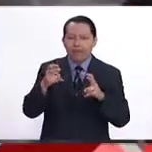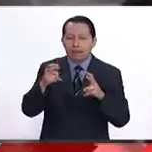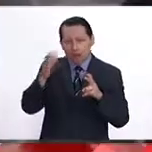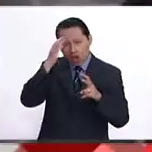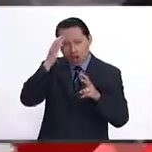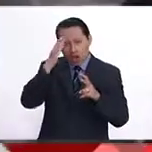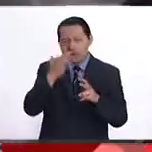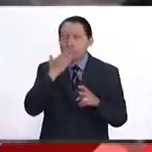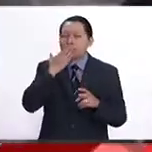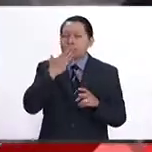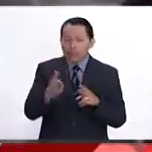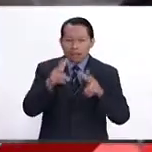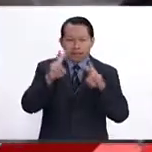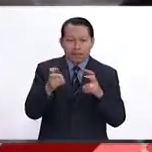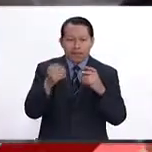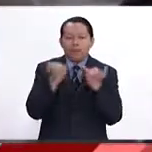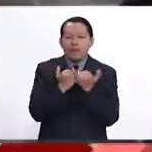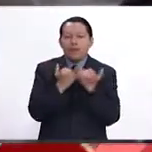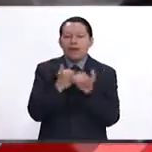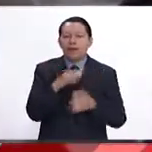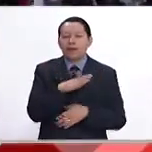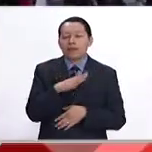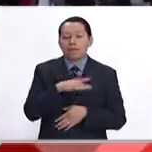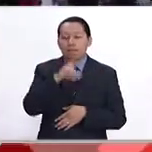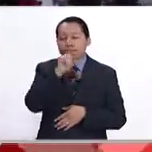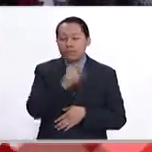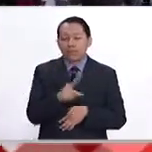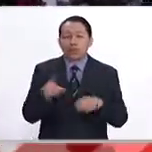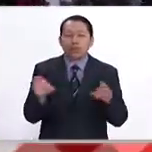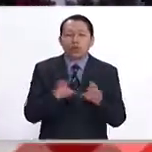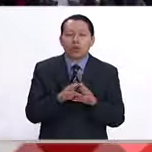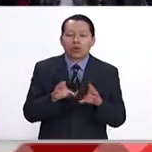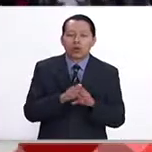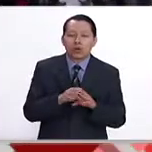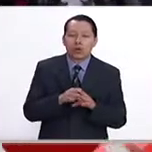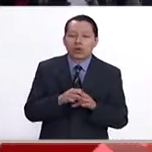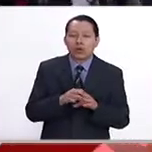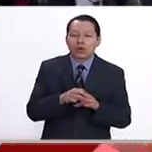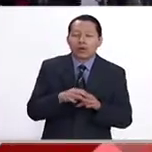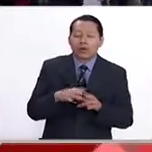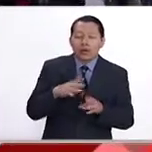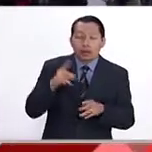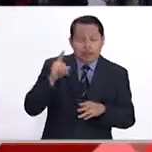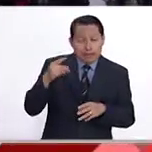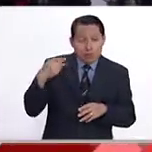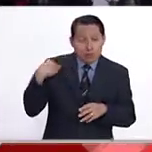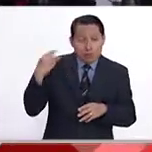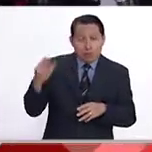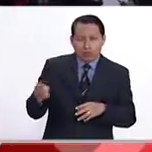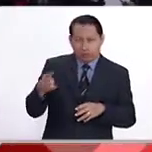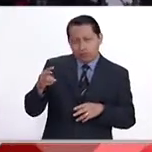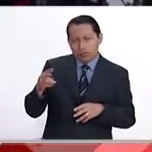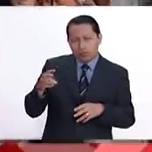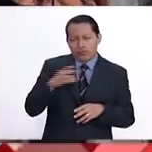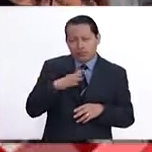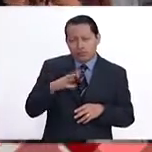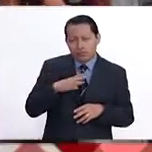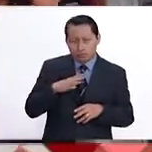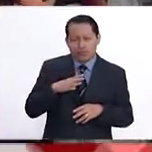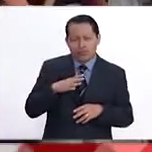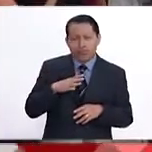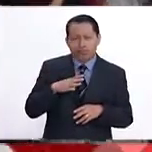muy bien. Adicionalmente está Ken Smith allá en Washington, que también ha